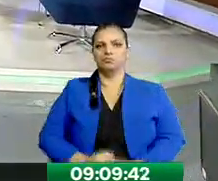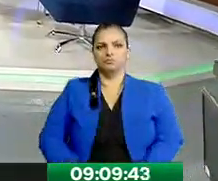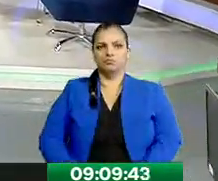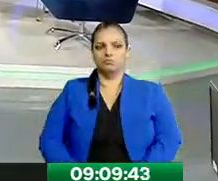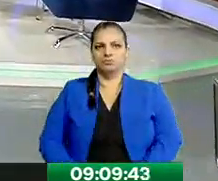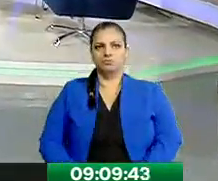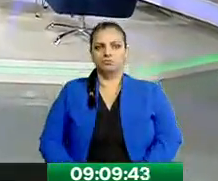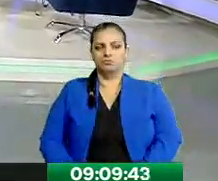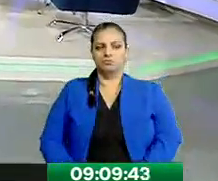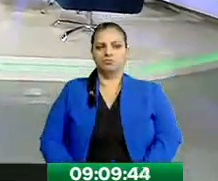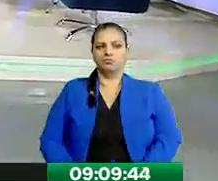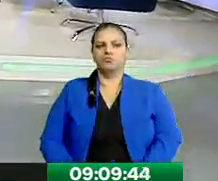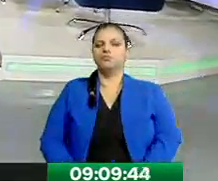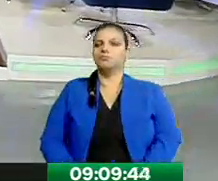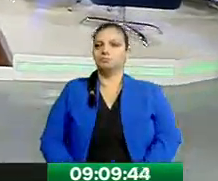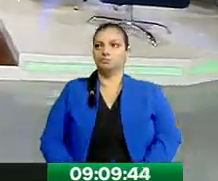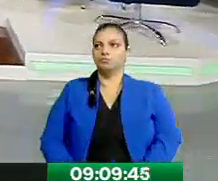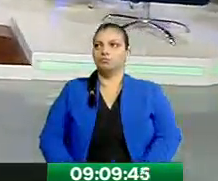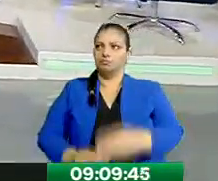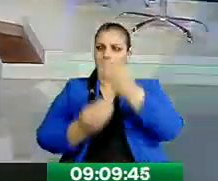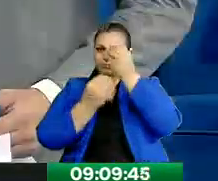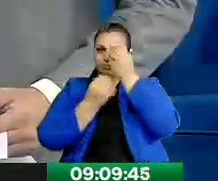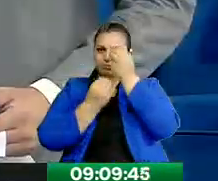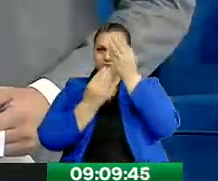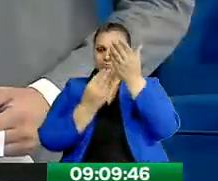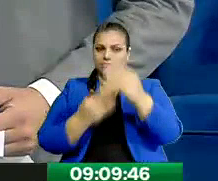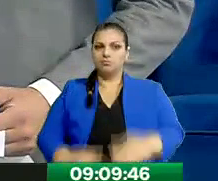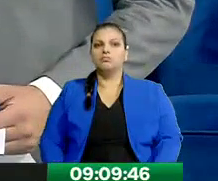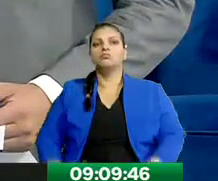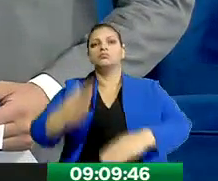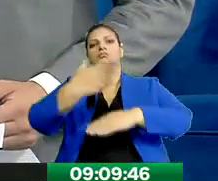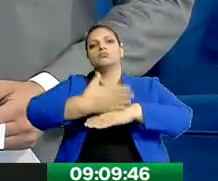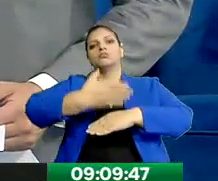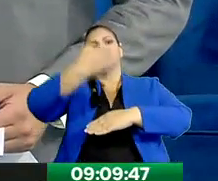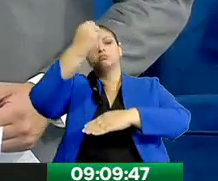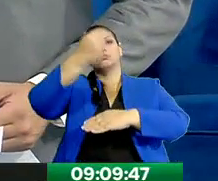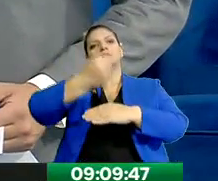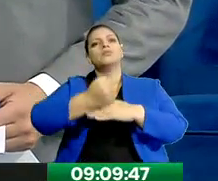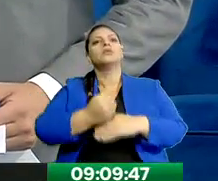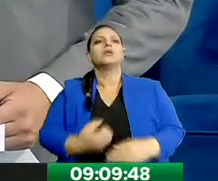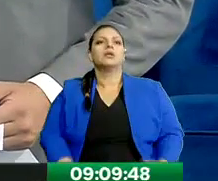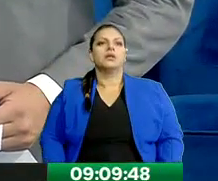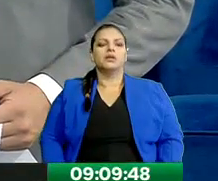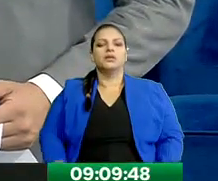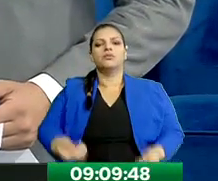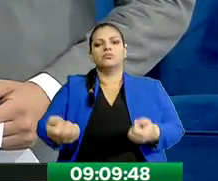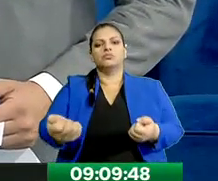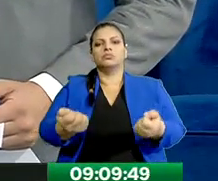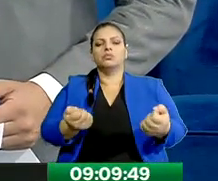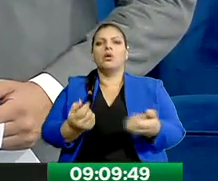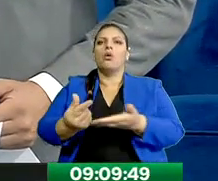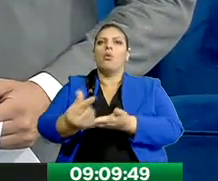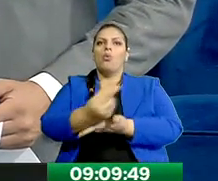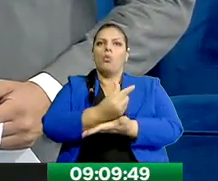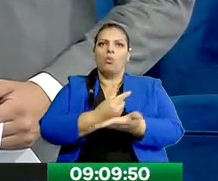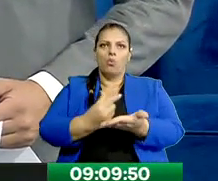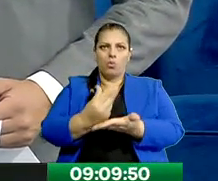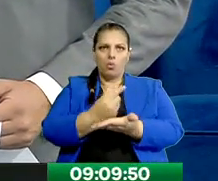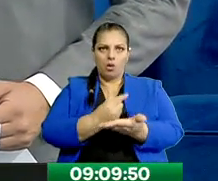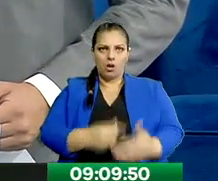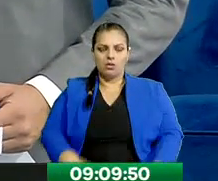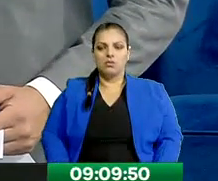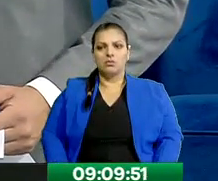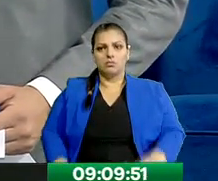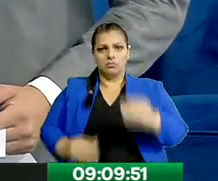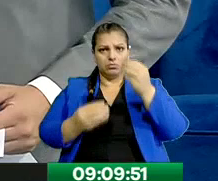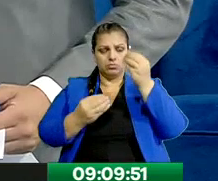Oye, y a propósito, les contamos que la Federación de Transportistas del Guayas evaluó el sistema de transporte urbano implantado por la ATM